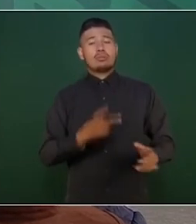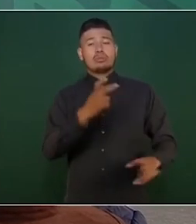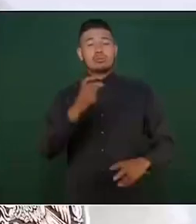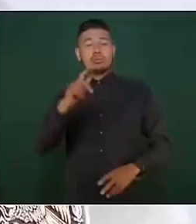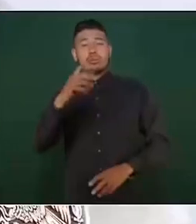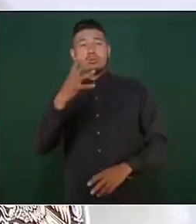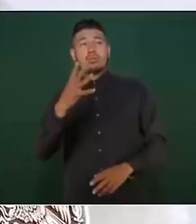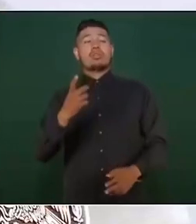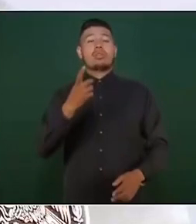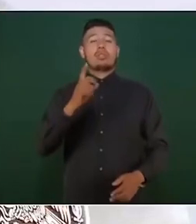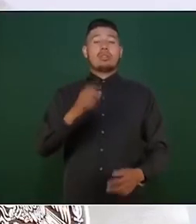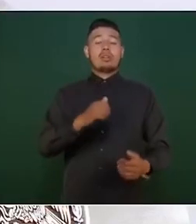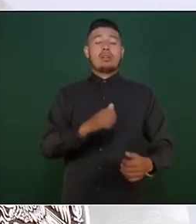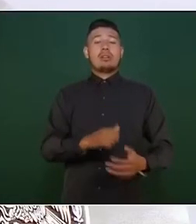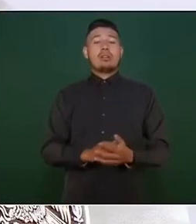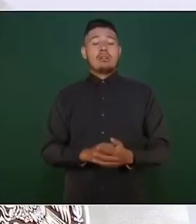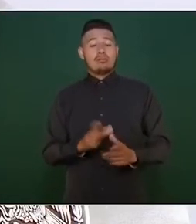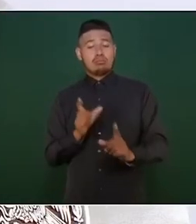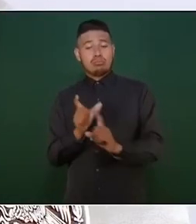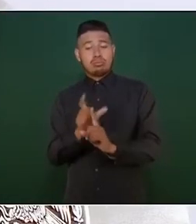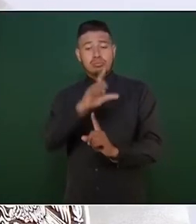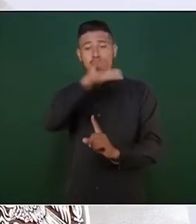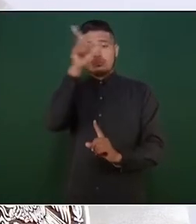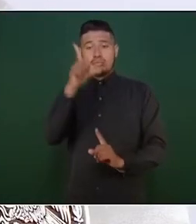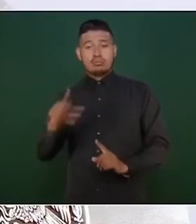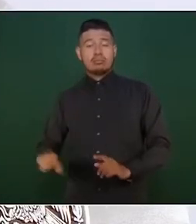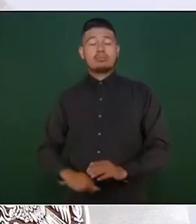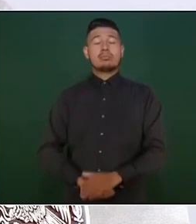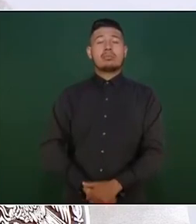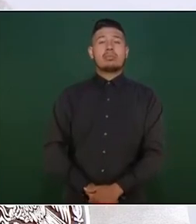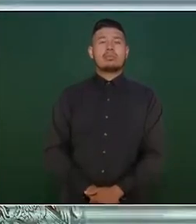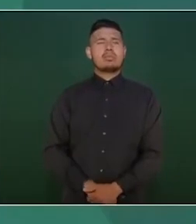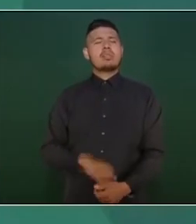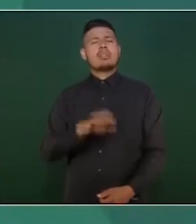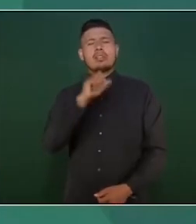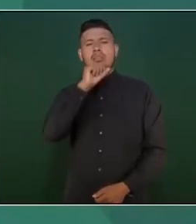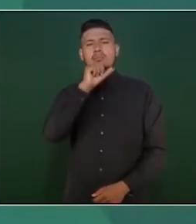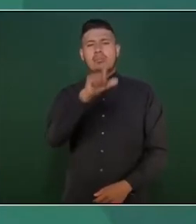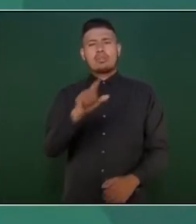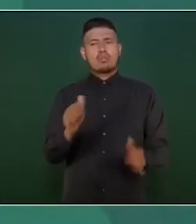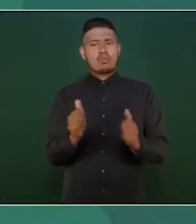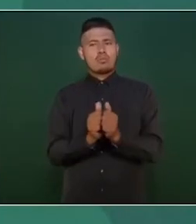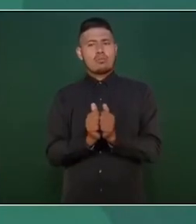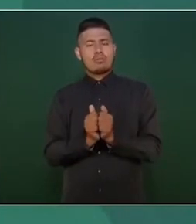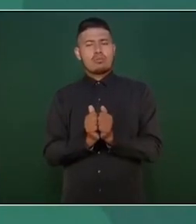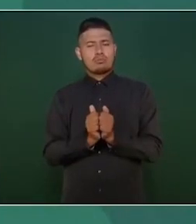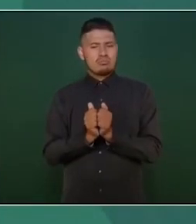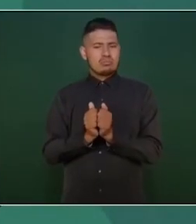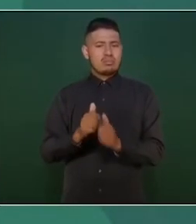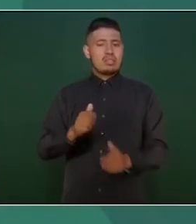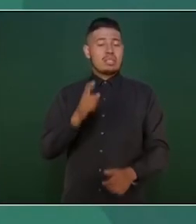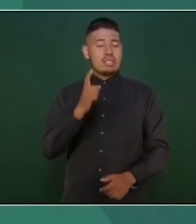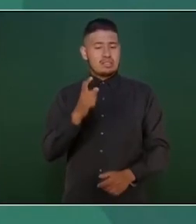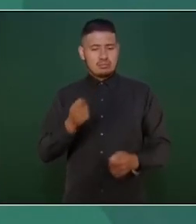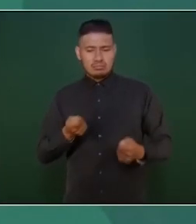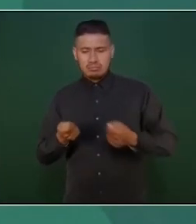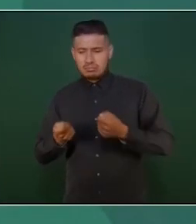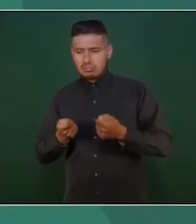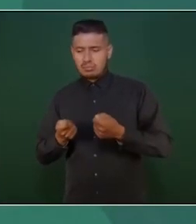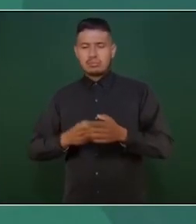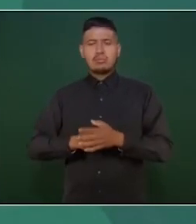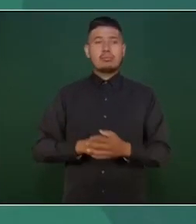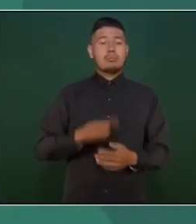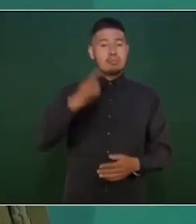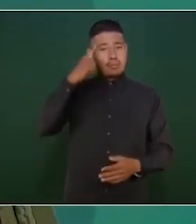2.884 de la Guardia Nacional. También, como parte de estas acciones para